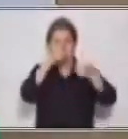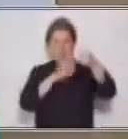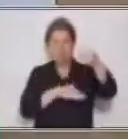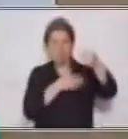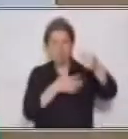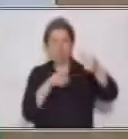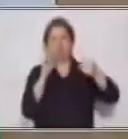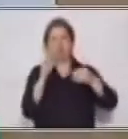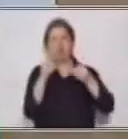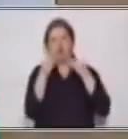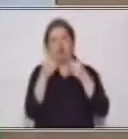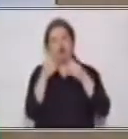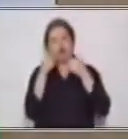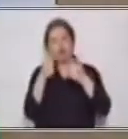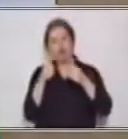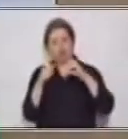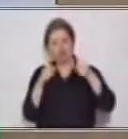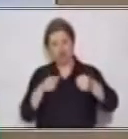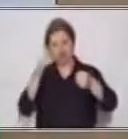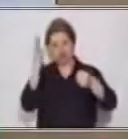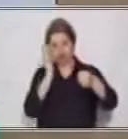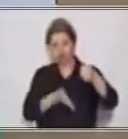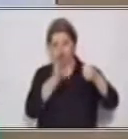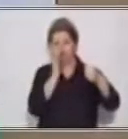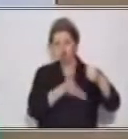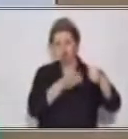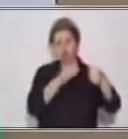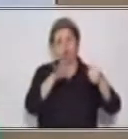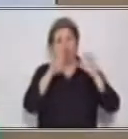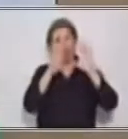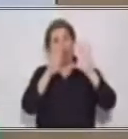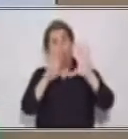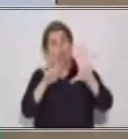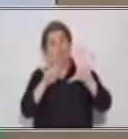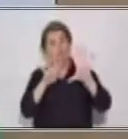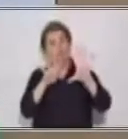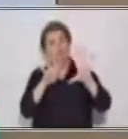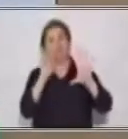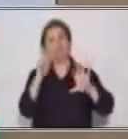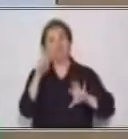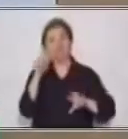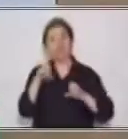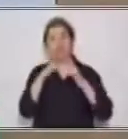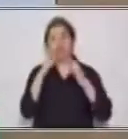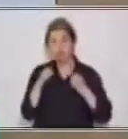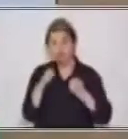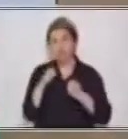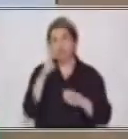Muy bien. Ya vamos, ya vamos.